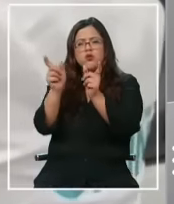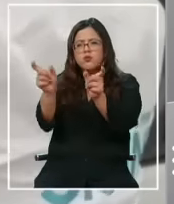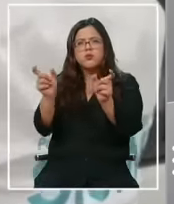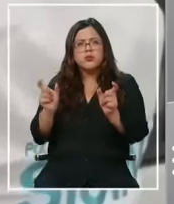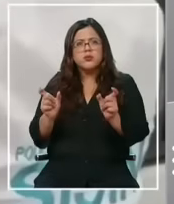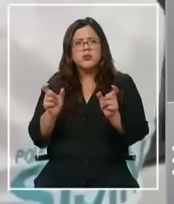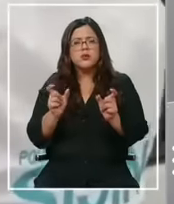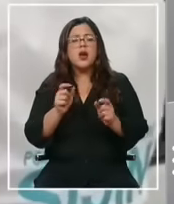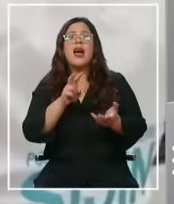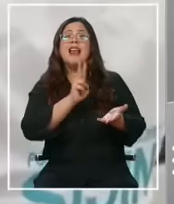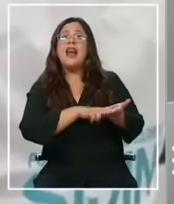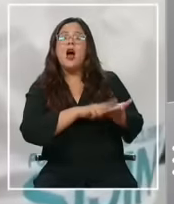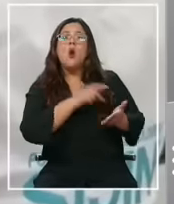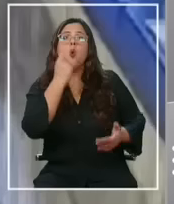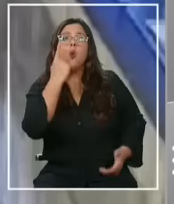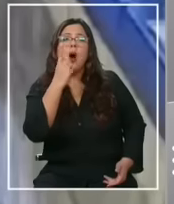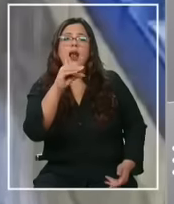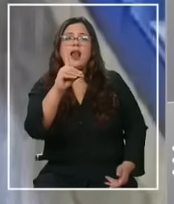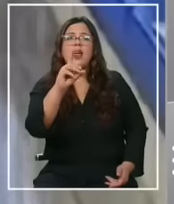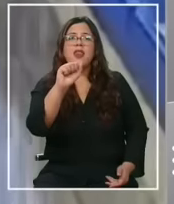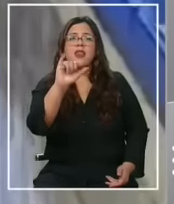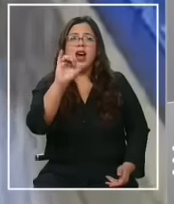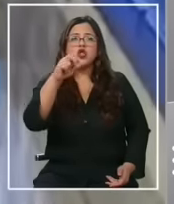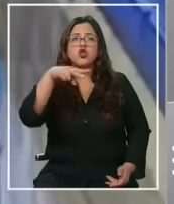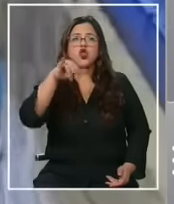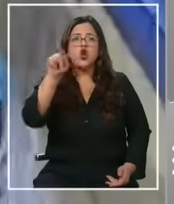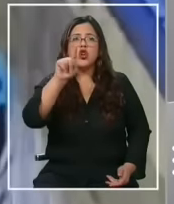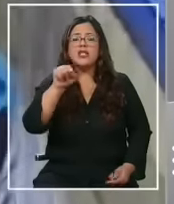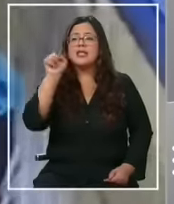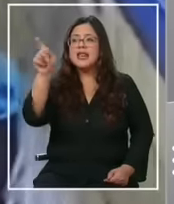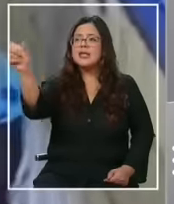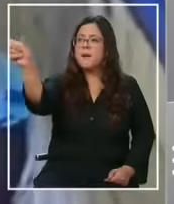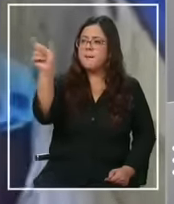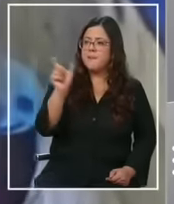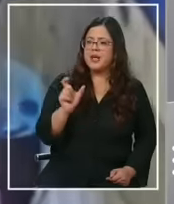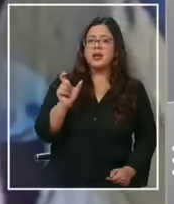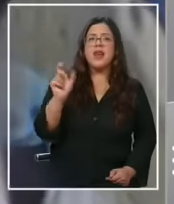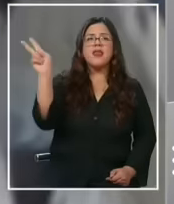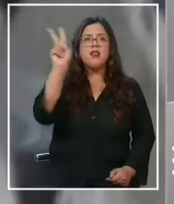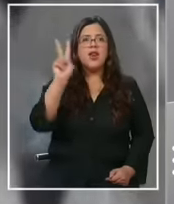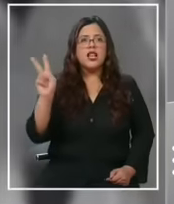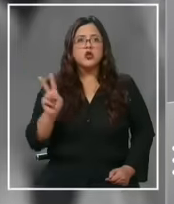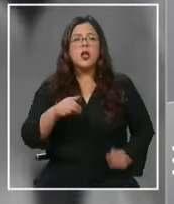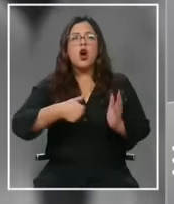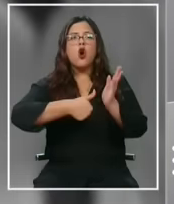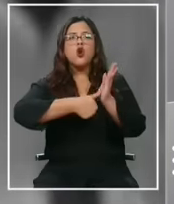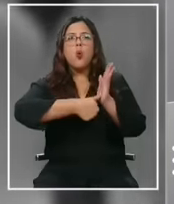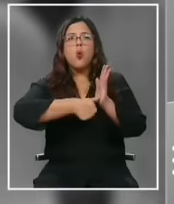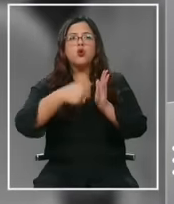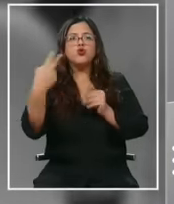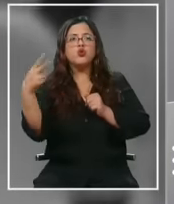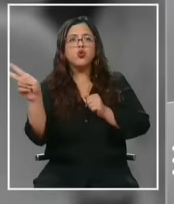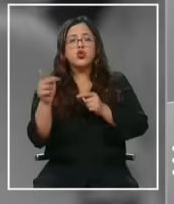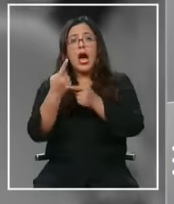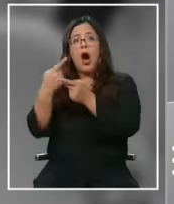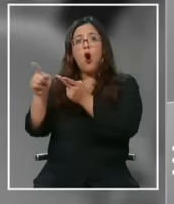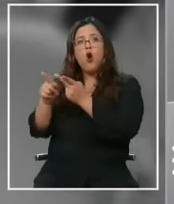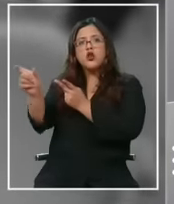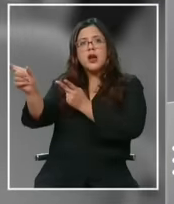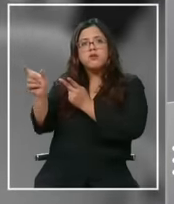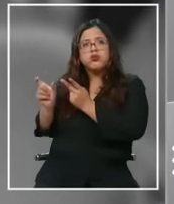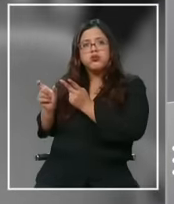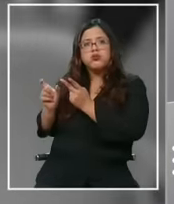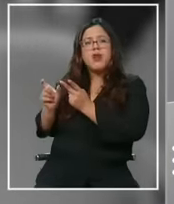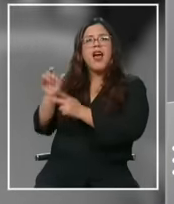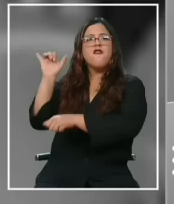Dayonis es la verdadera. Es la tarjeta que nos llegó desde Venezuela con su huella. Es Dayonis. La otra identidad es la